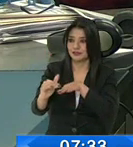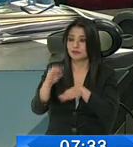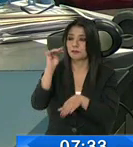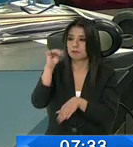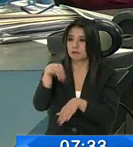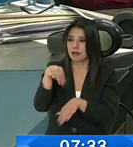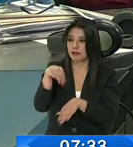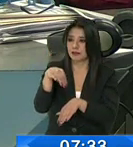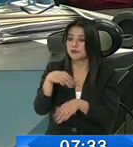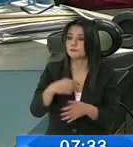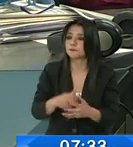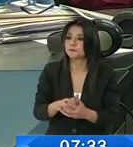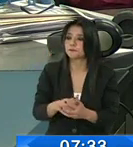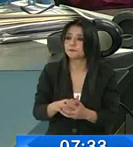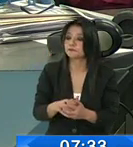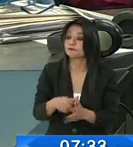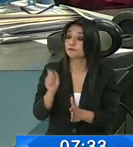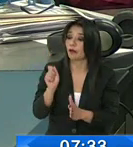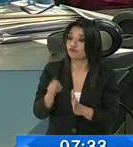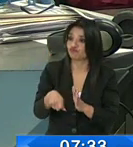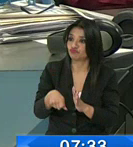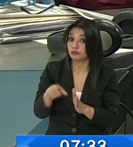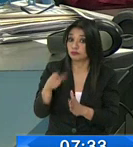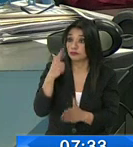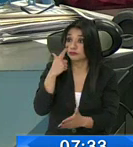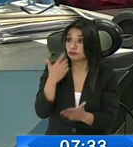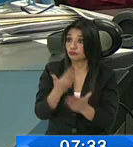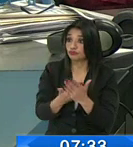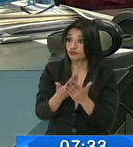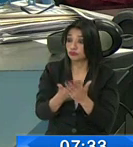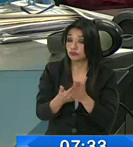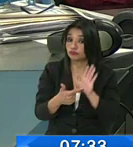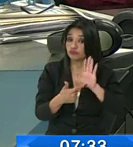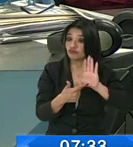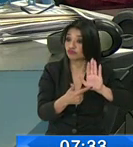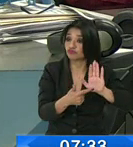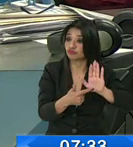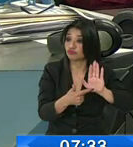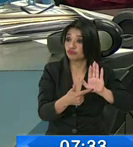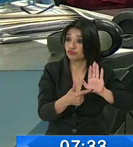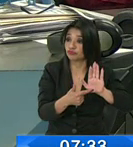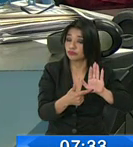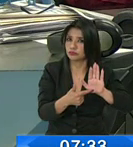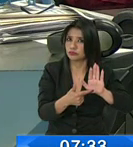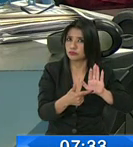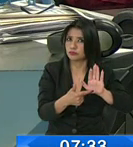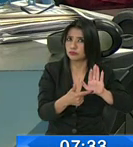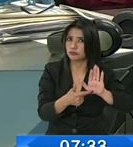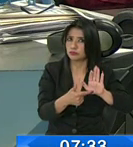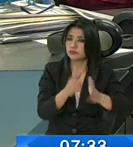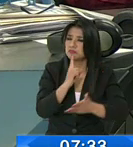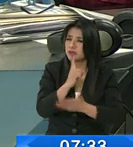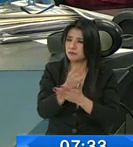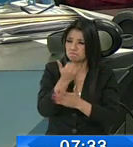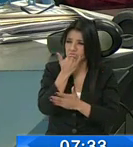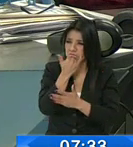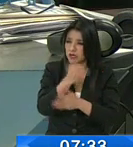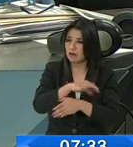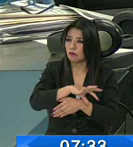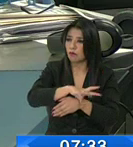salvador hay suficientes pruebas para demostrar que aquí hubo este delito